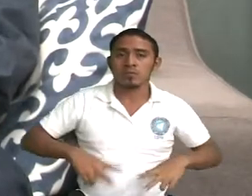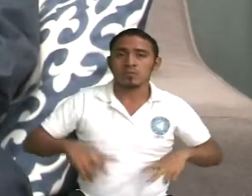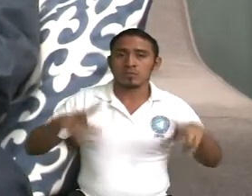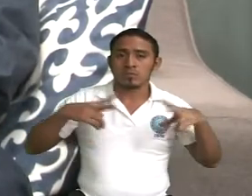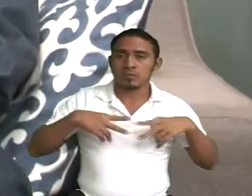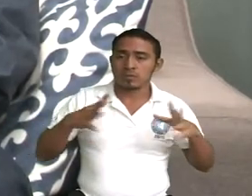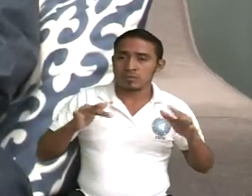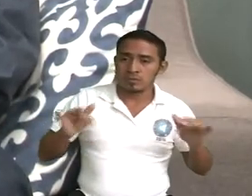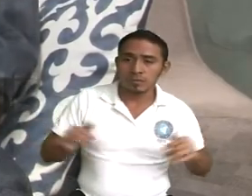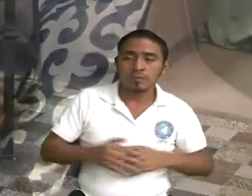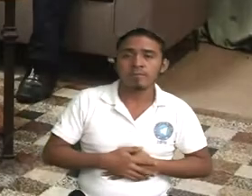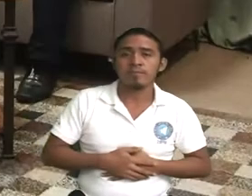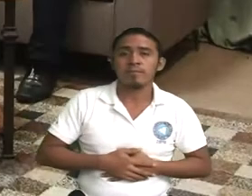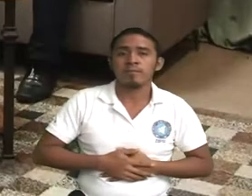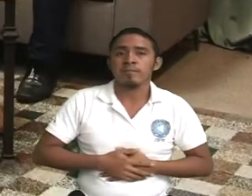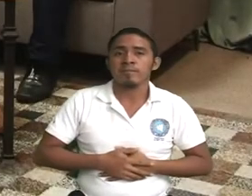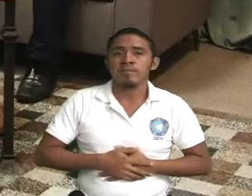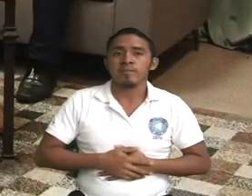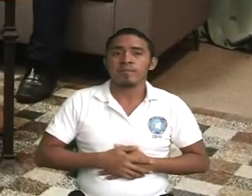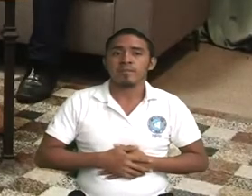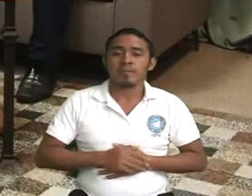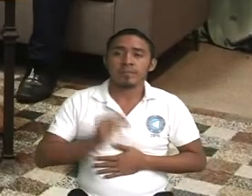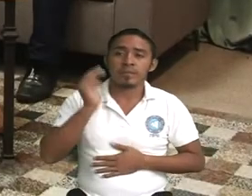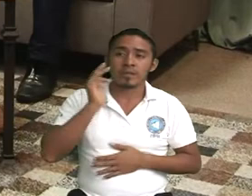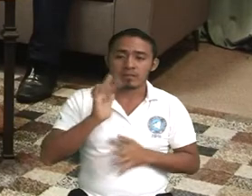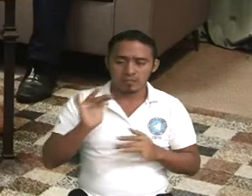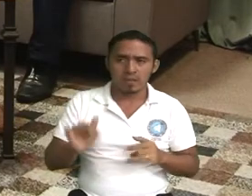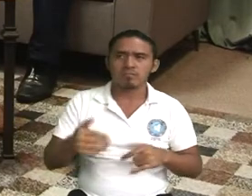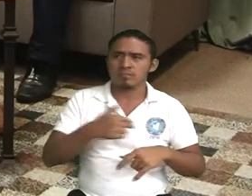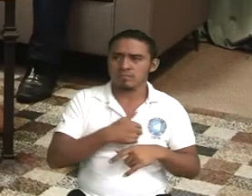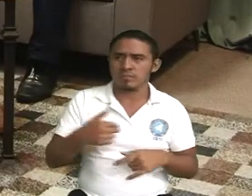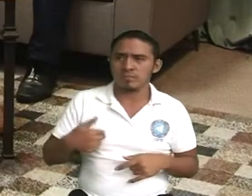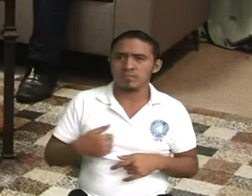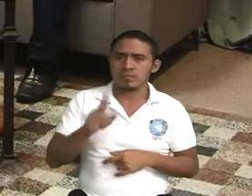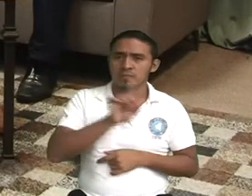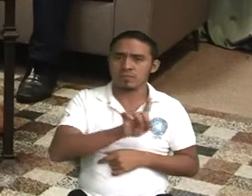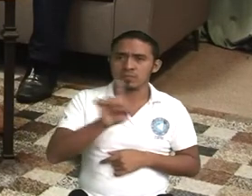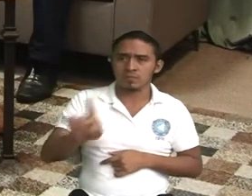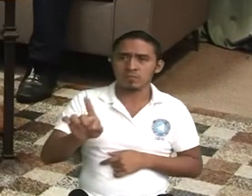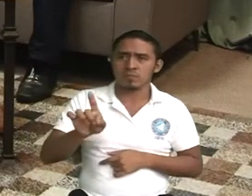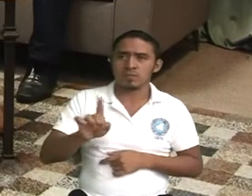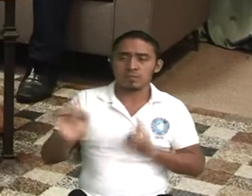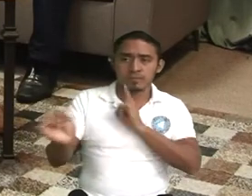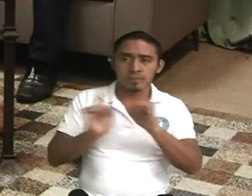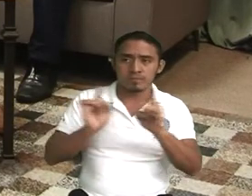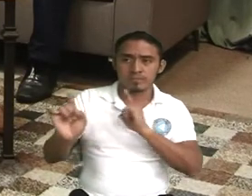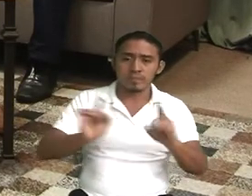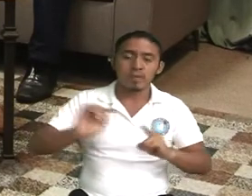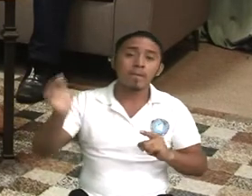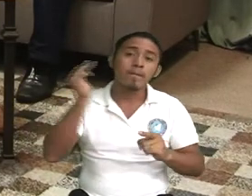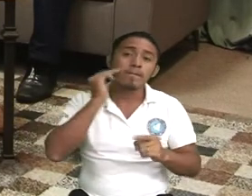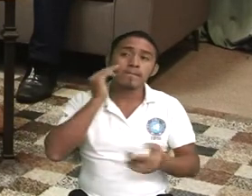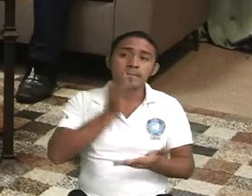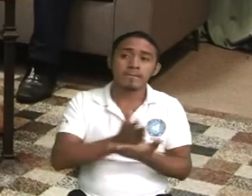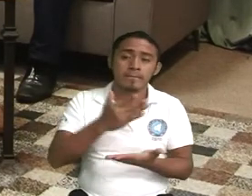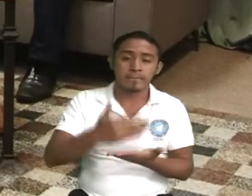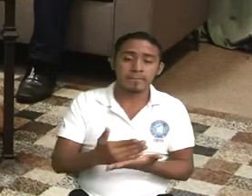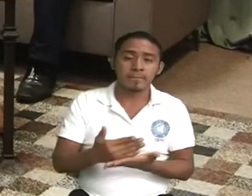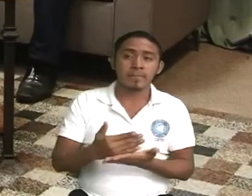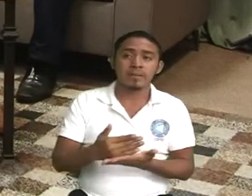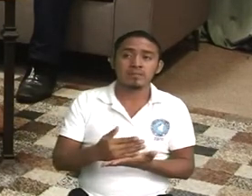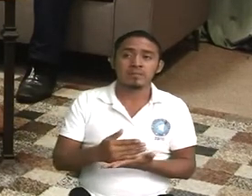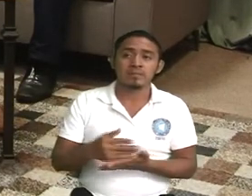habido realizaciones entonces, de Madres Pasteles. Es correcto, ya hemos realizado 11 concursos del Madres Pastel donde